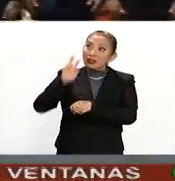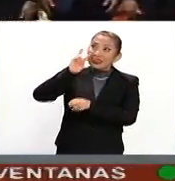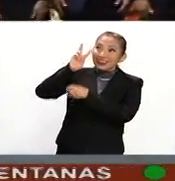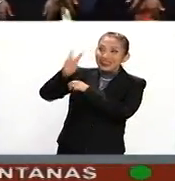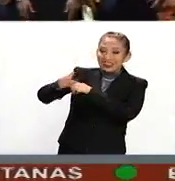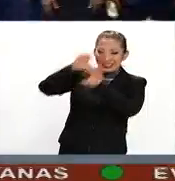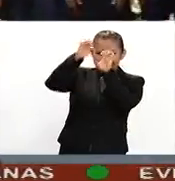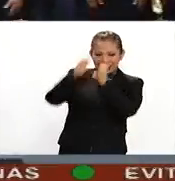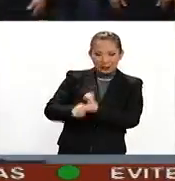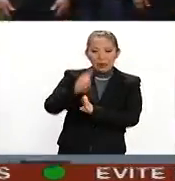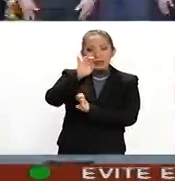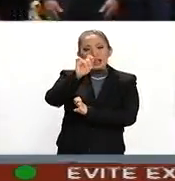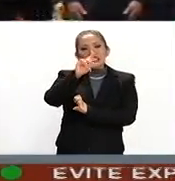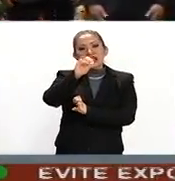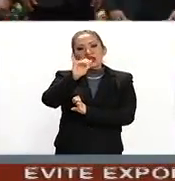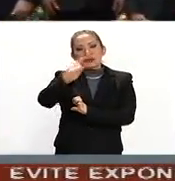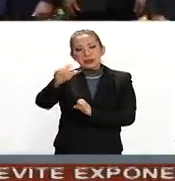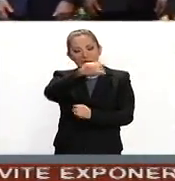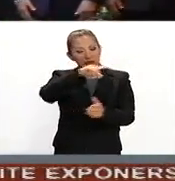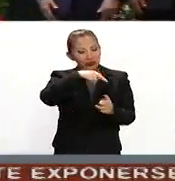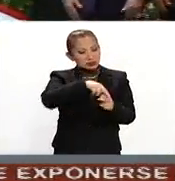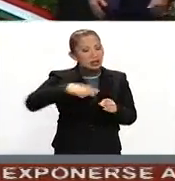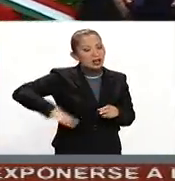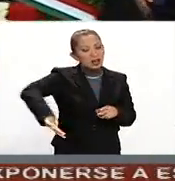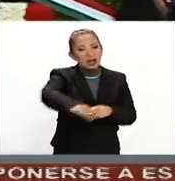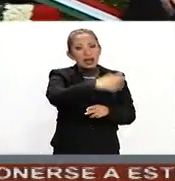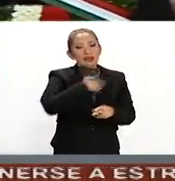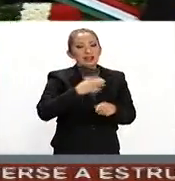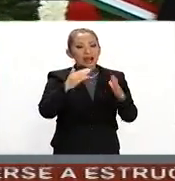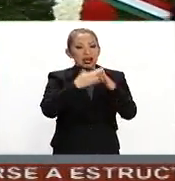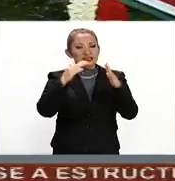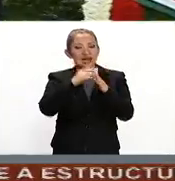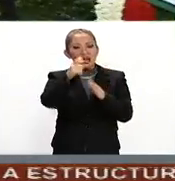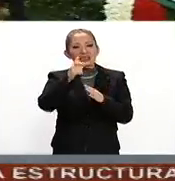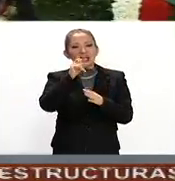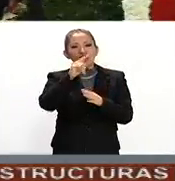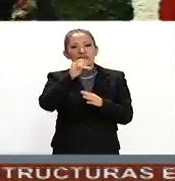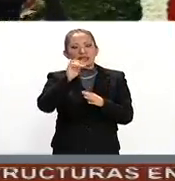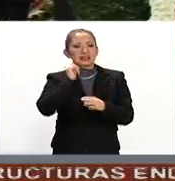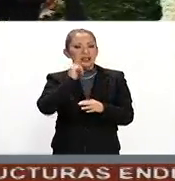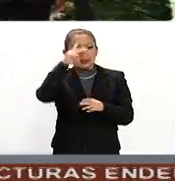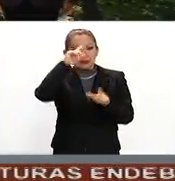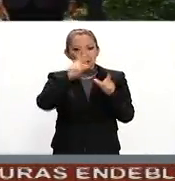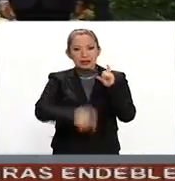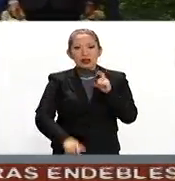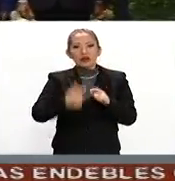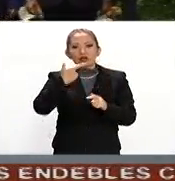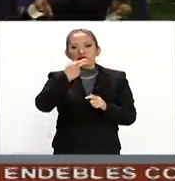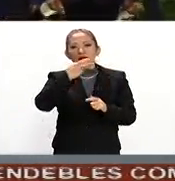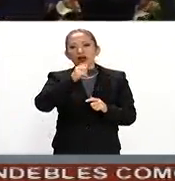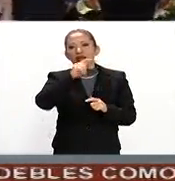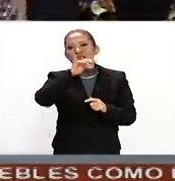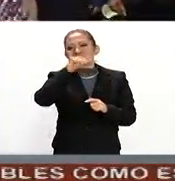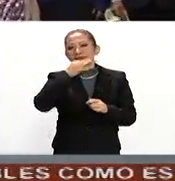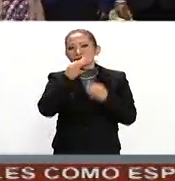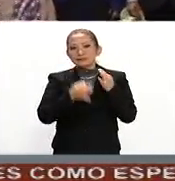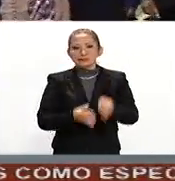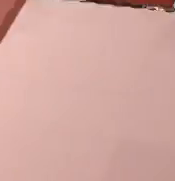Belisario Domínguez en el patio central de la casona de Xicoténcatl del Senado de la República. Para México al Día, Gustavo